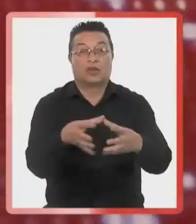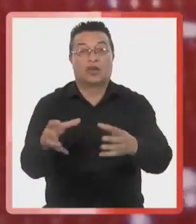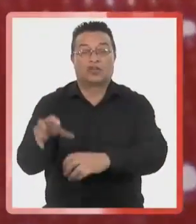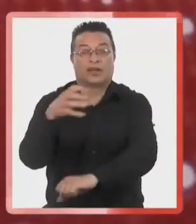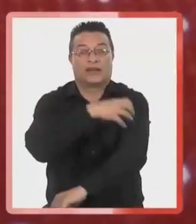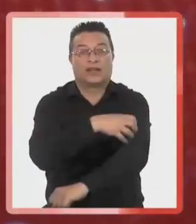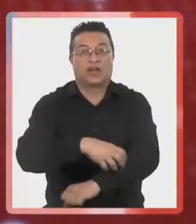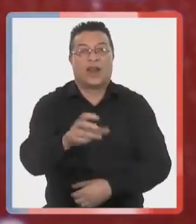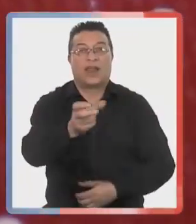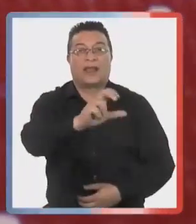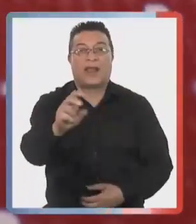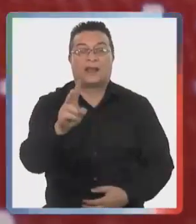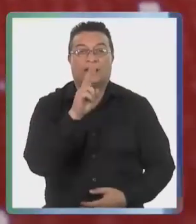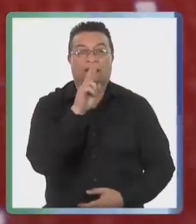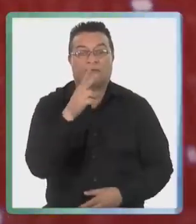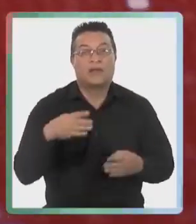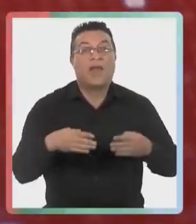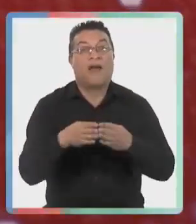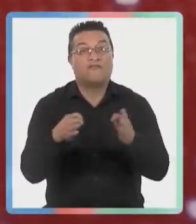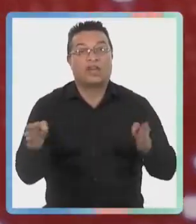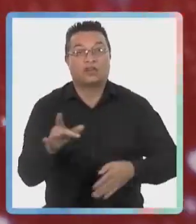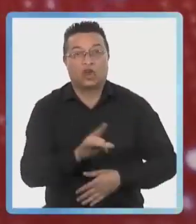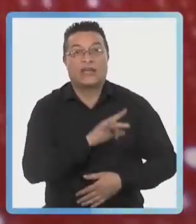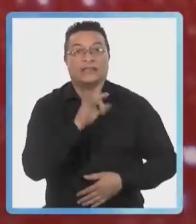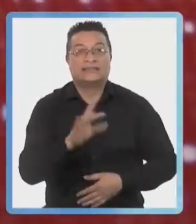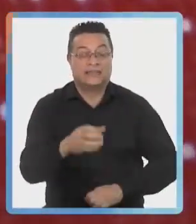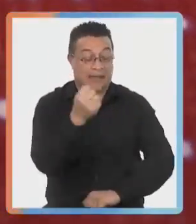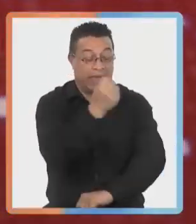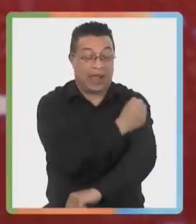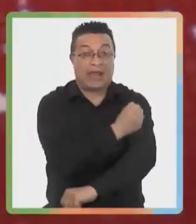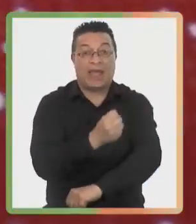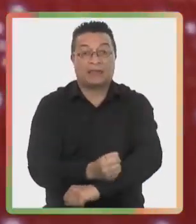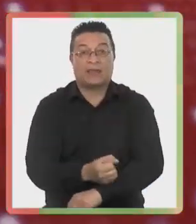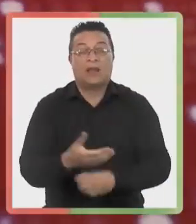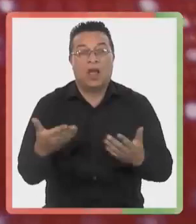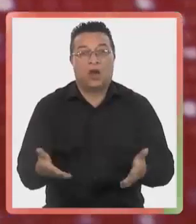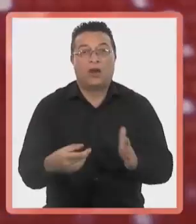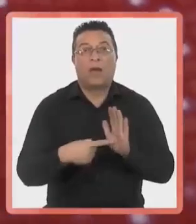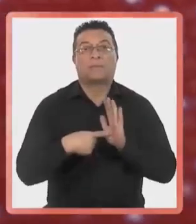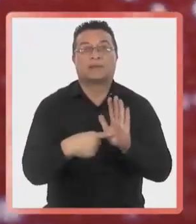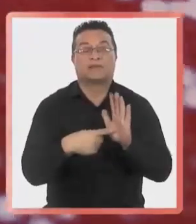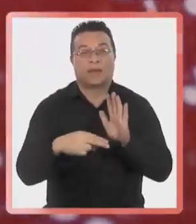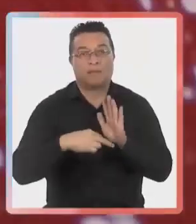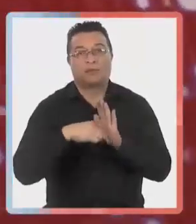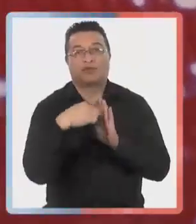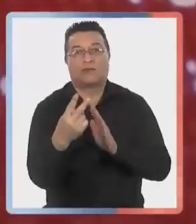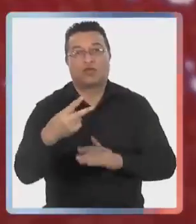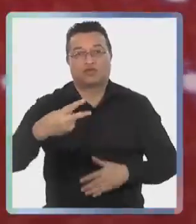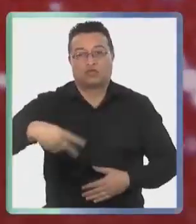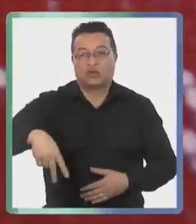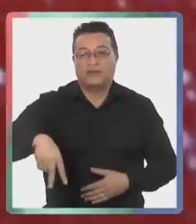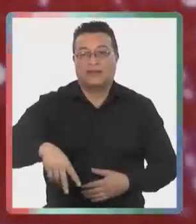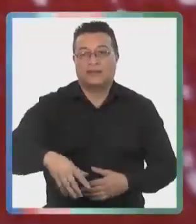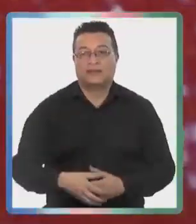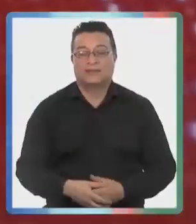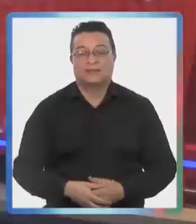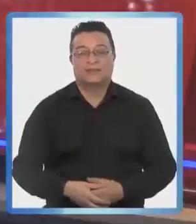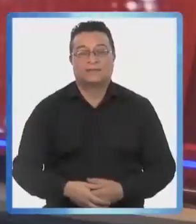Asociación Regional de Canales de Televisión de Señal Abierta de Chile, Arcatel, presenta Portavoz